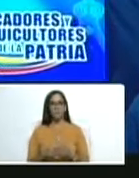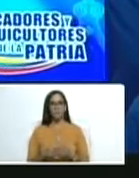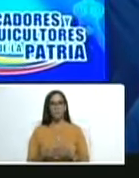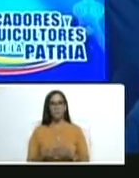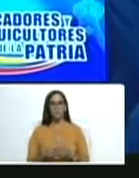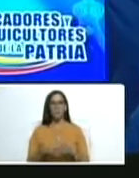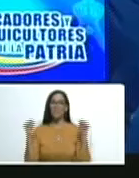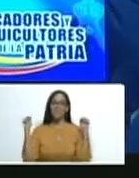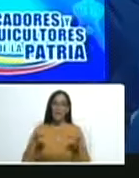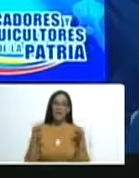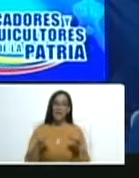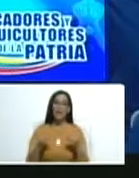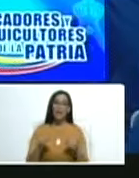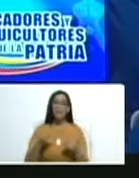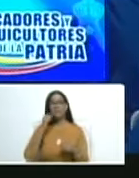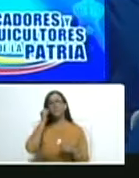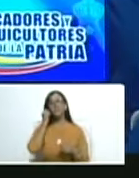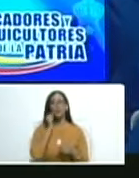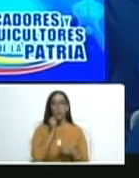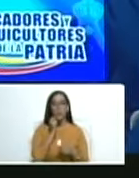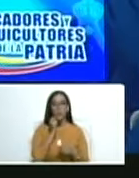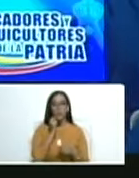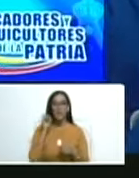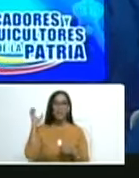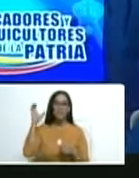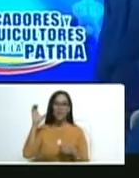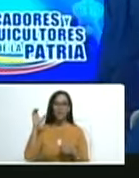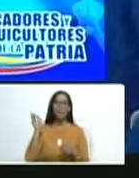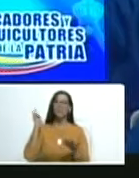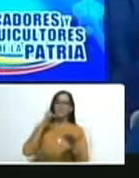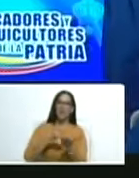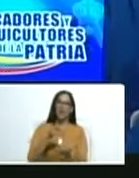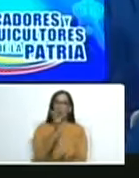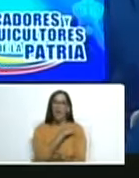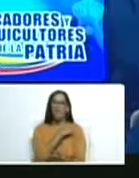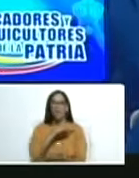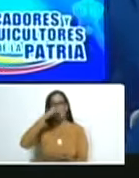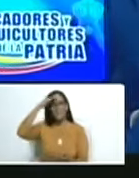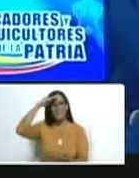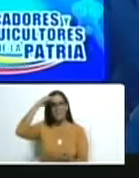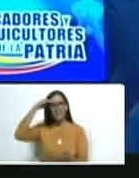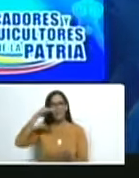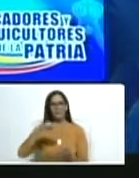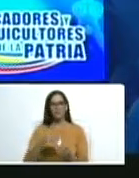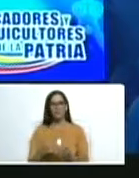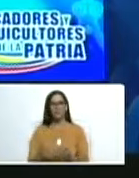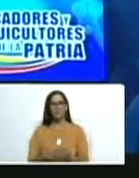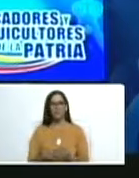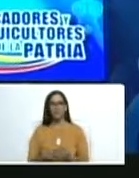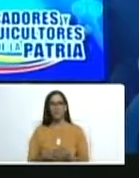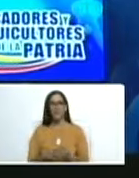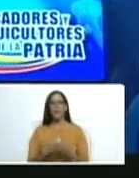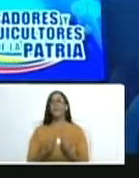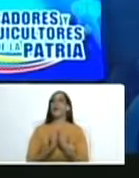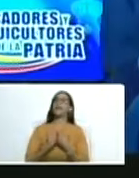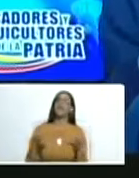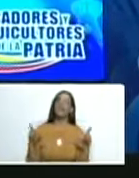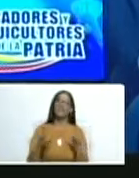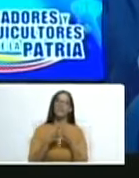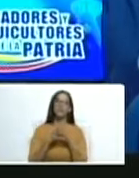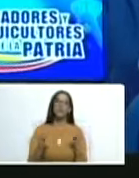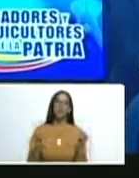de acá del estado Sucre, llegaron los jefes militares, para libertar toda la